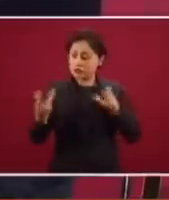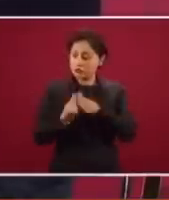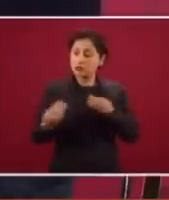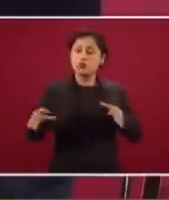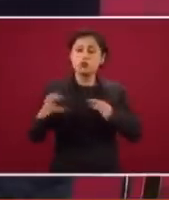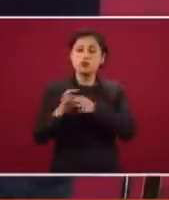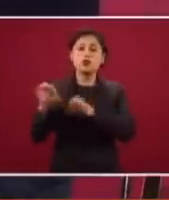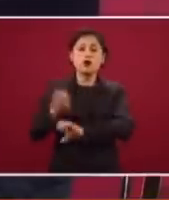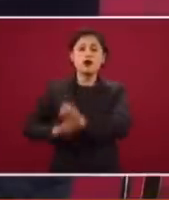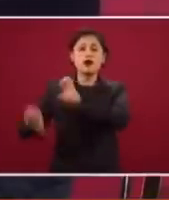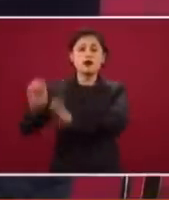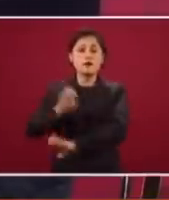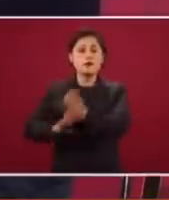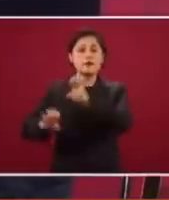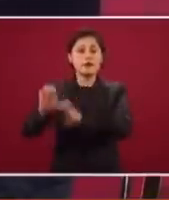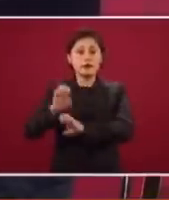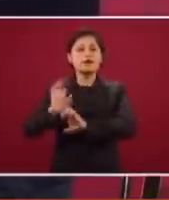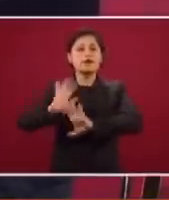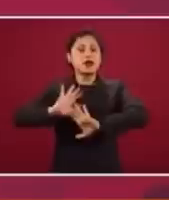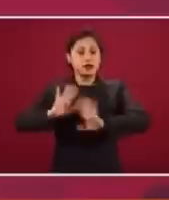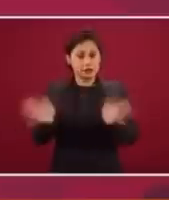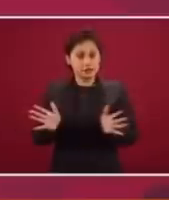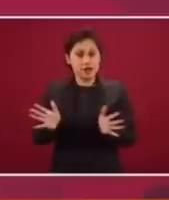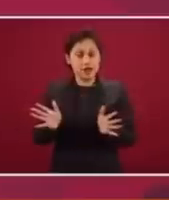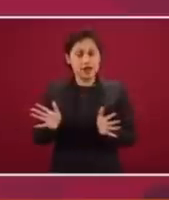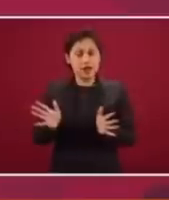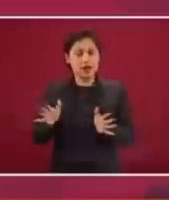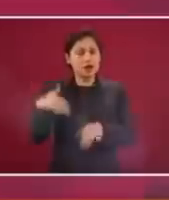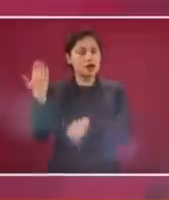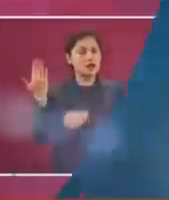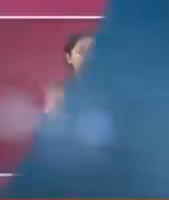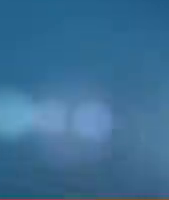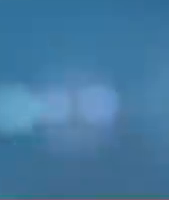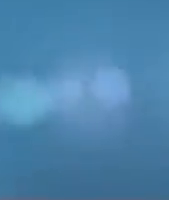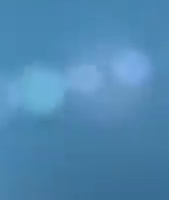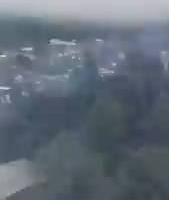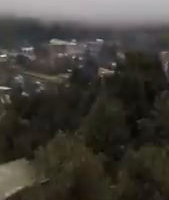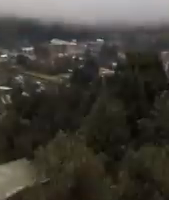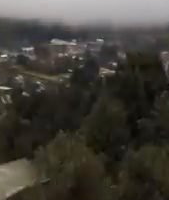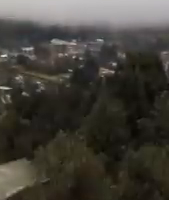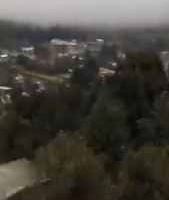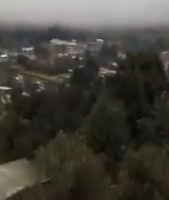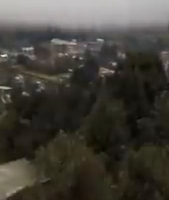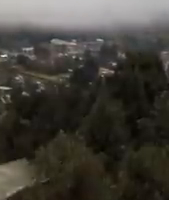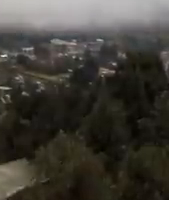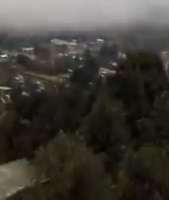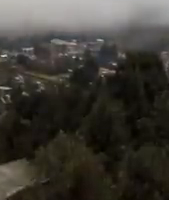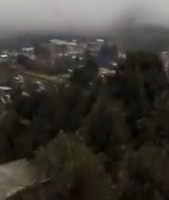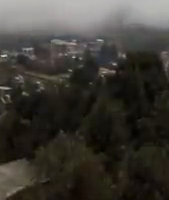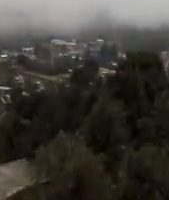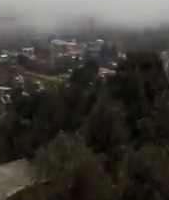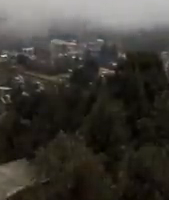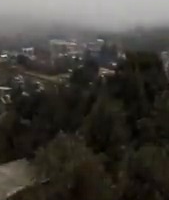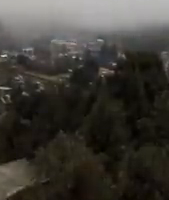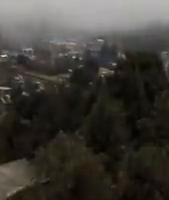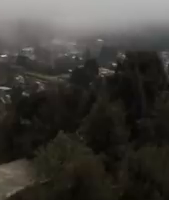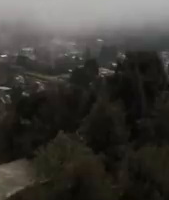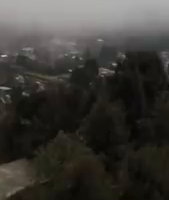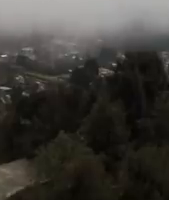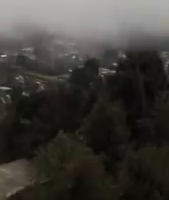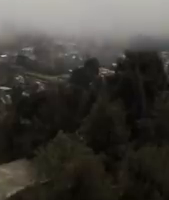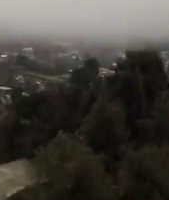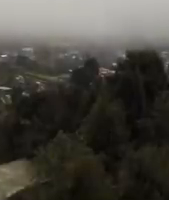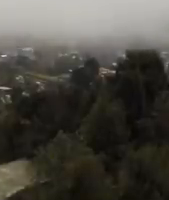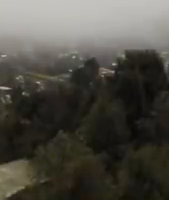para lograr que en todas las comunidades. Amigos y amigas que nos ven a través de nuestro